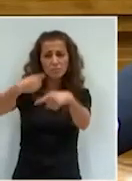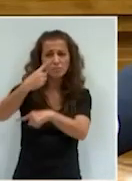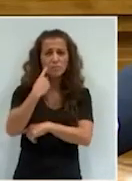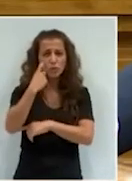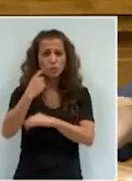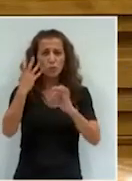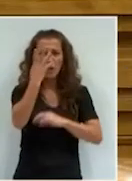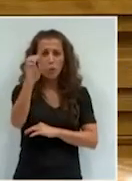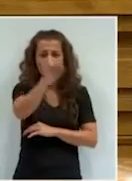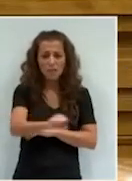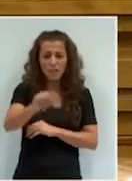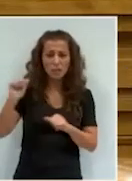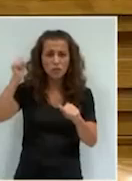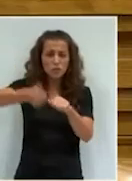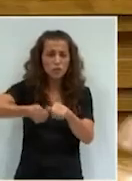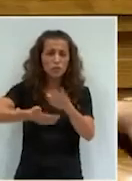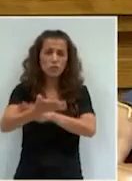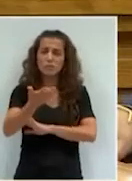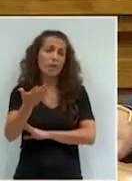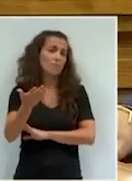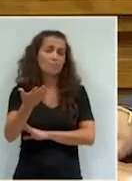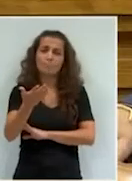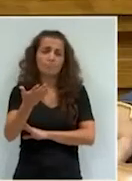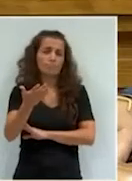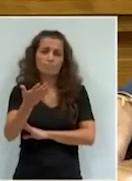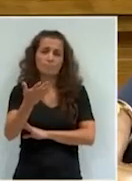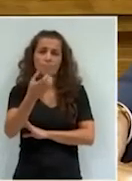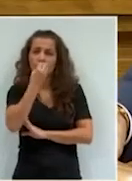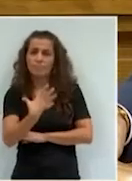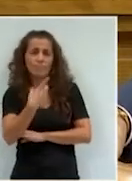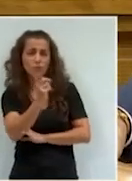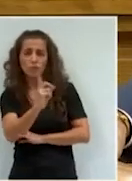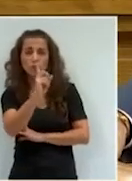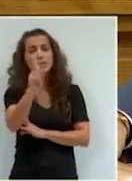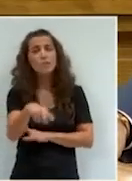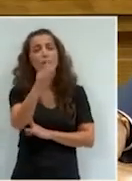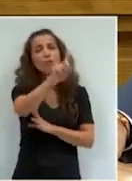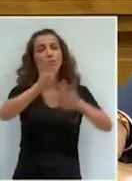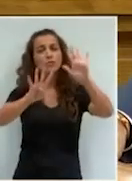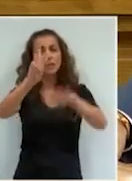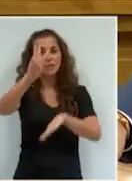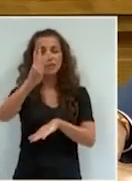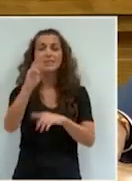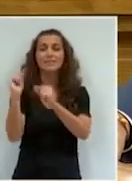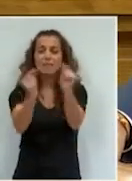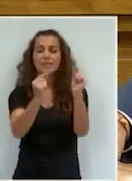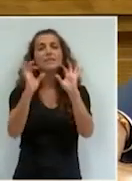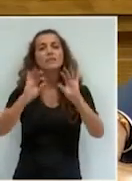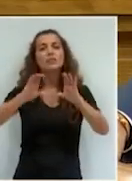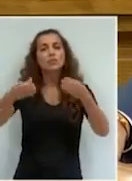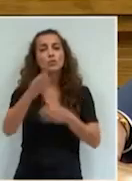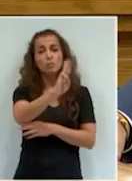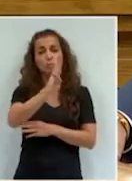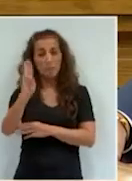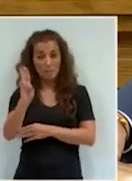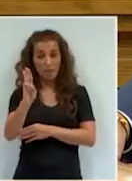el diputado paje votó a favor del cupo catal y de que 700 millones de euros puedan salir de nuestra tierra Ya que incide en que paj ya